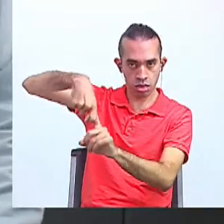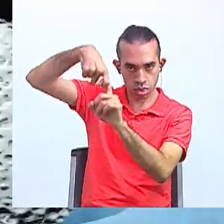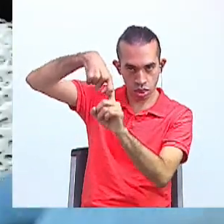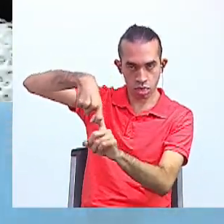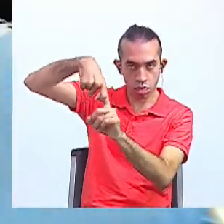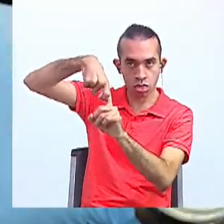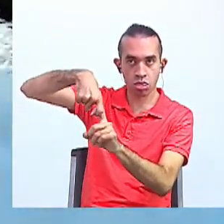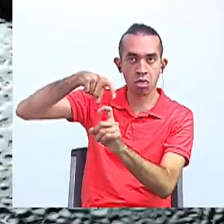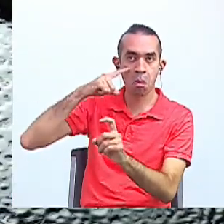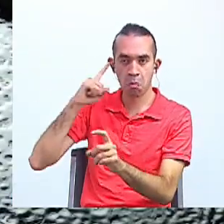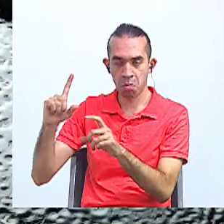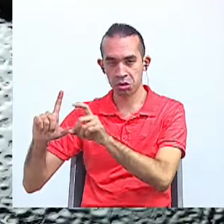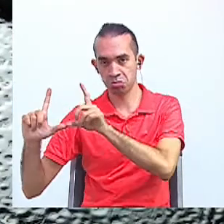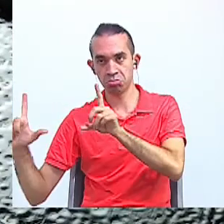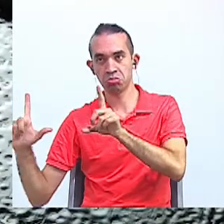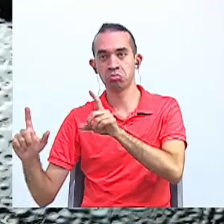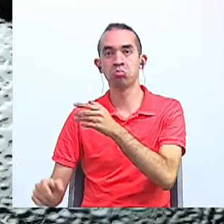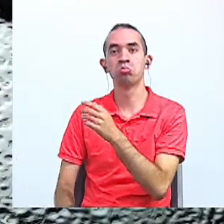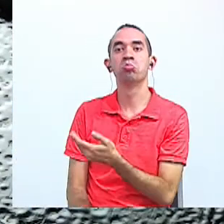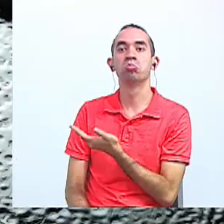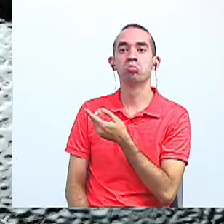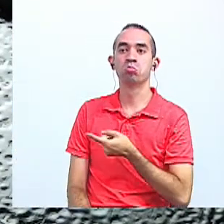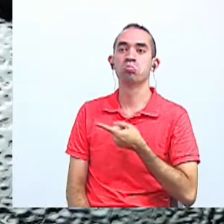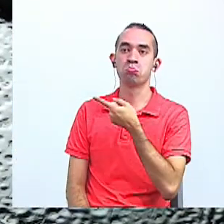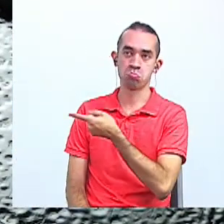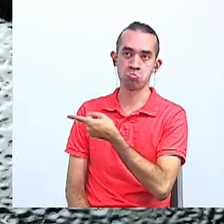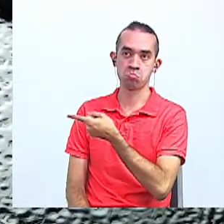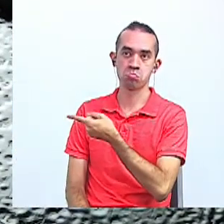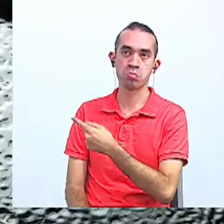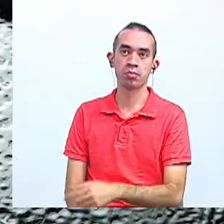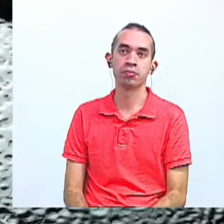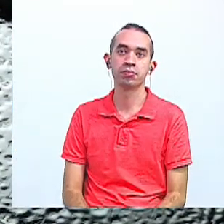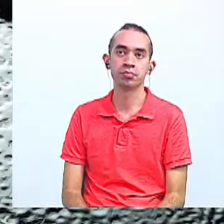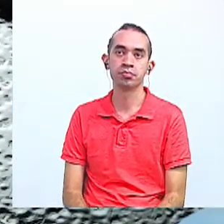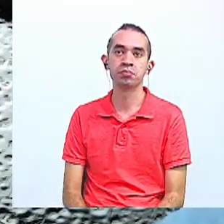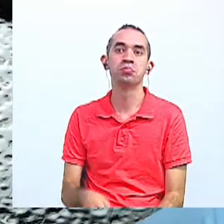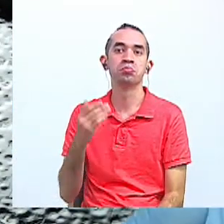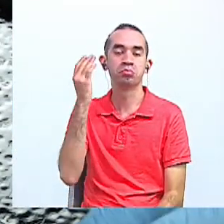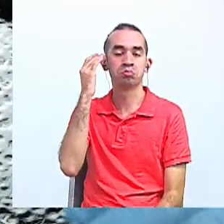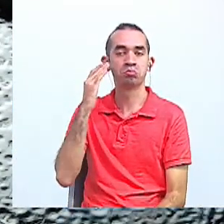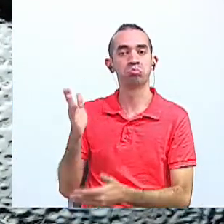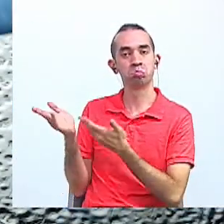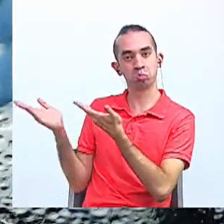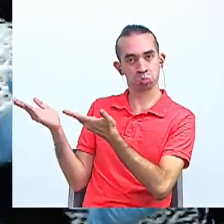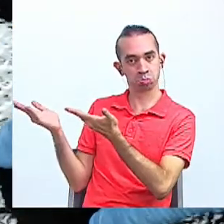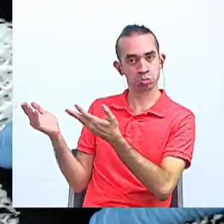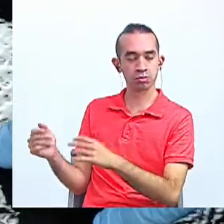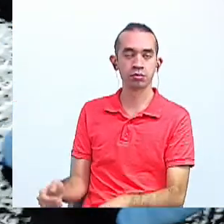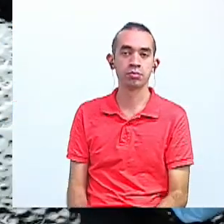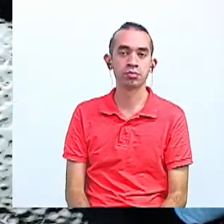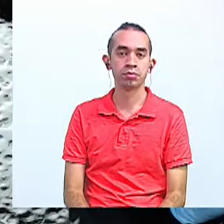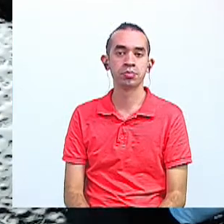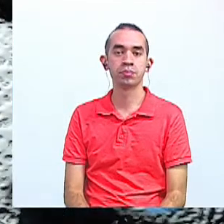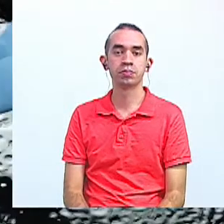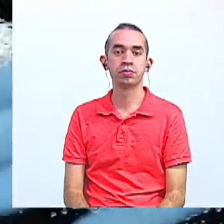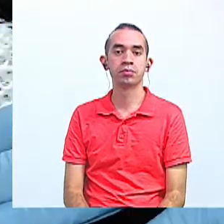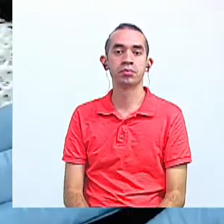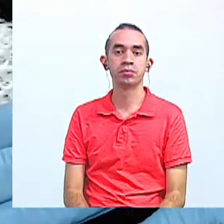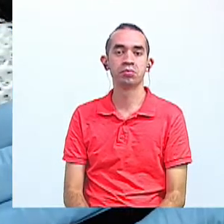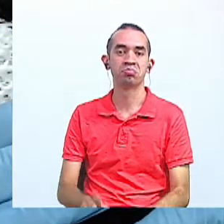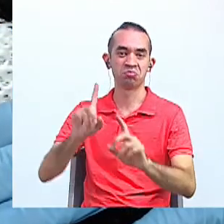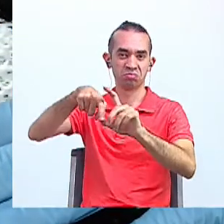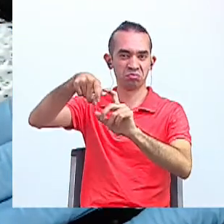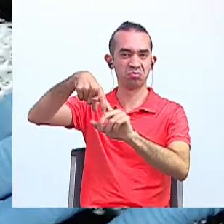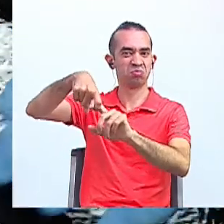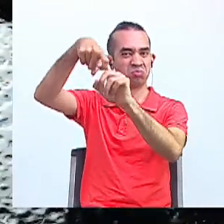real, ahí lo pueden ver en la interfaz, nos delimita cuánto es el valor de este objeto suspendido en el